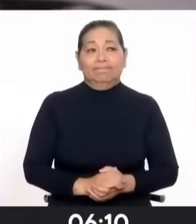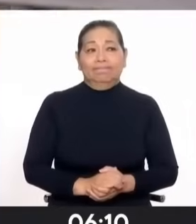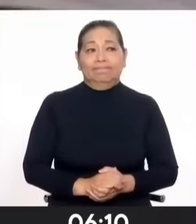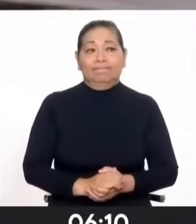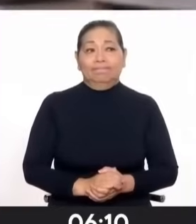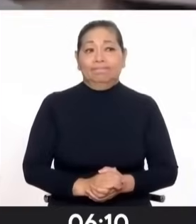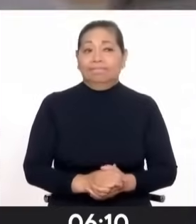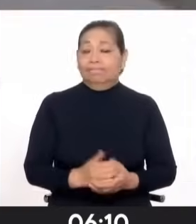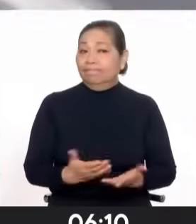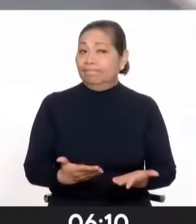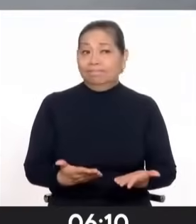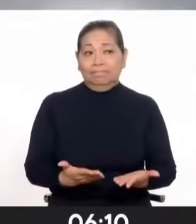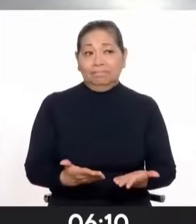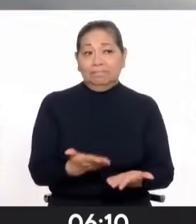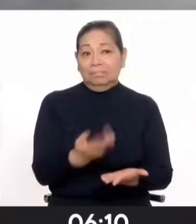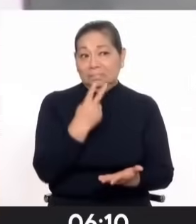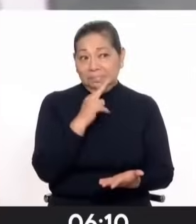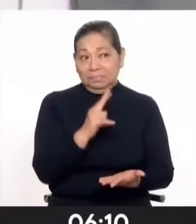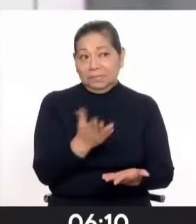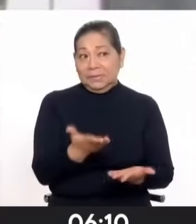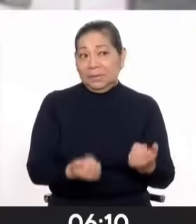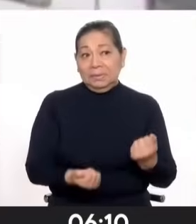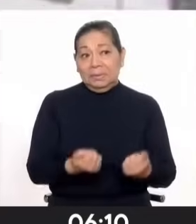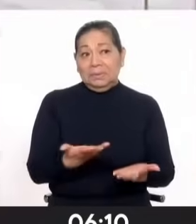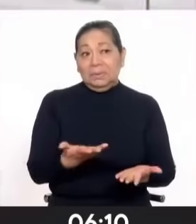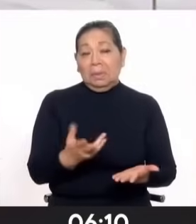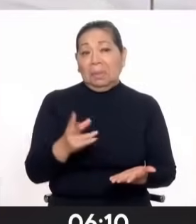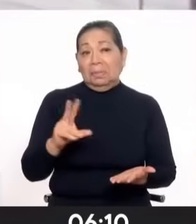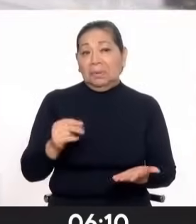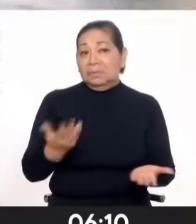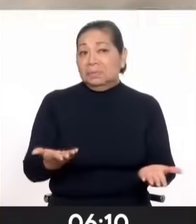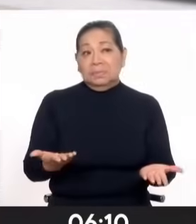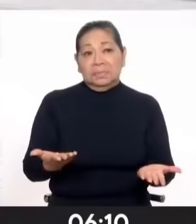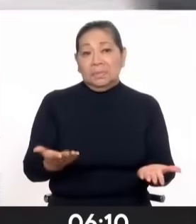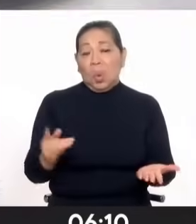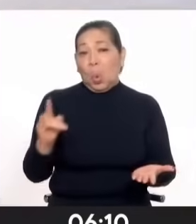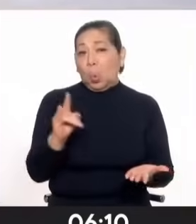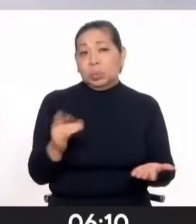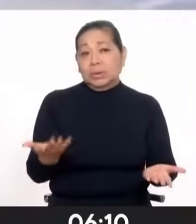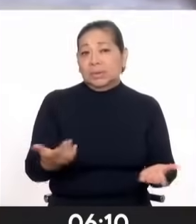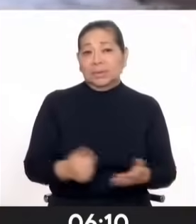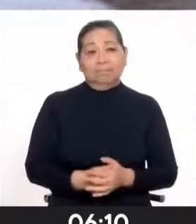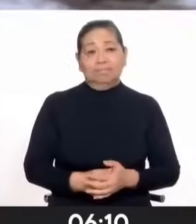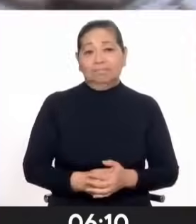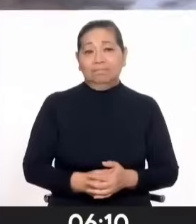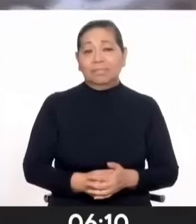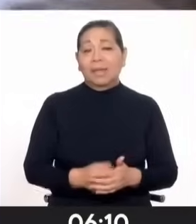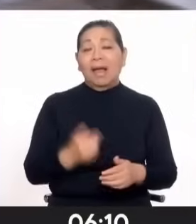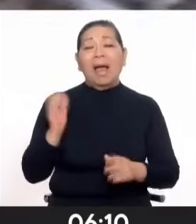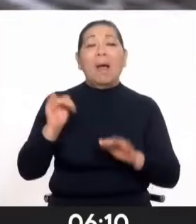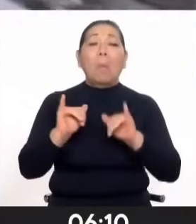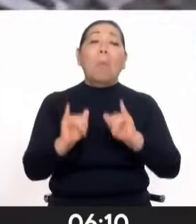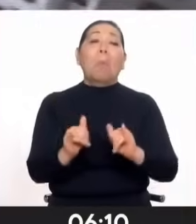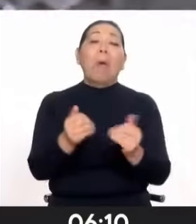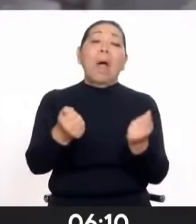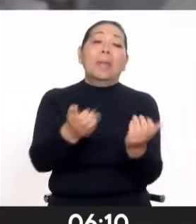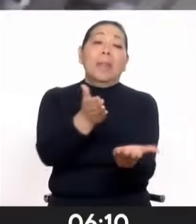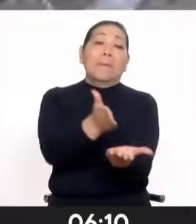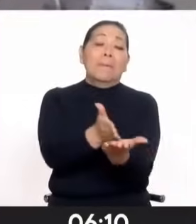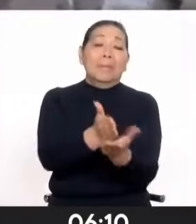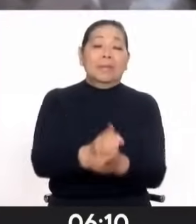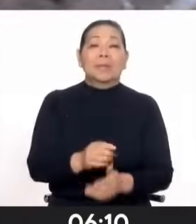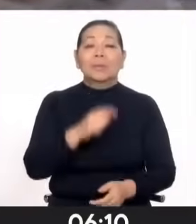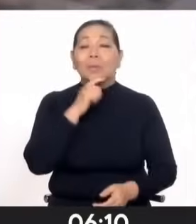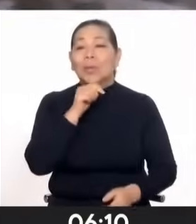estacionados, que claramente se nota pues que no tenía uso, no tenía actividad por el tiempo que han quedado acá. Sí, María